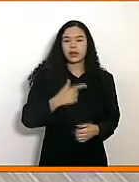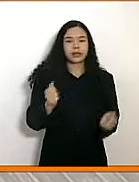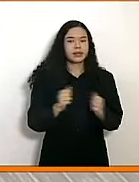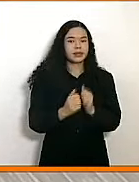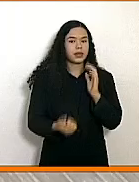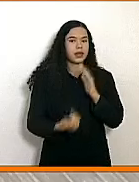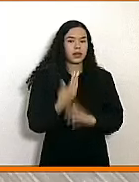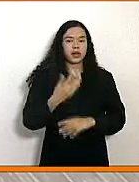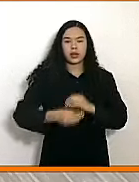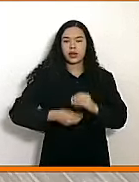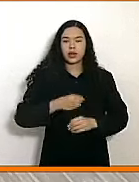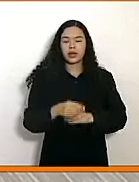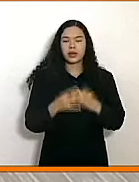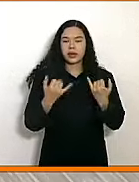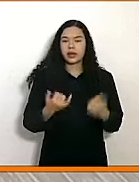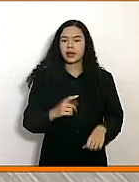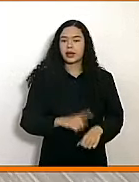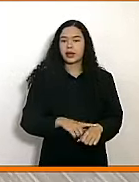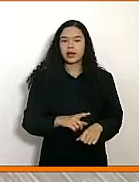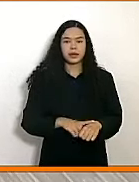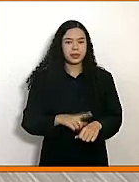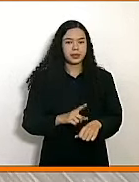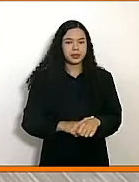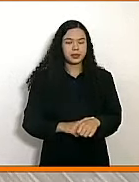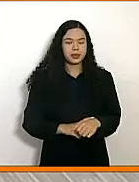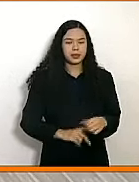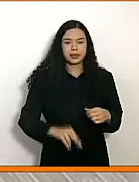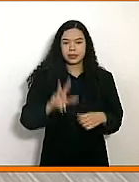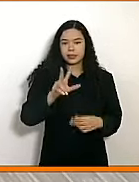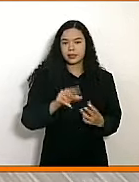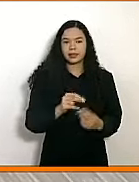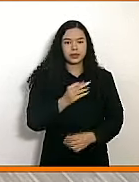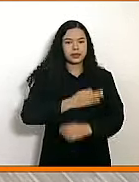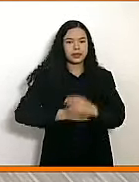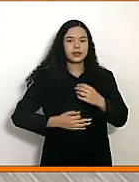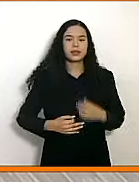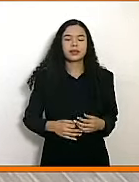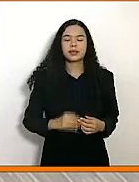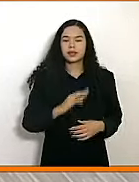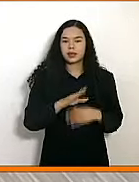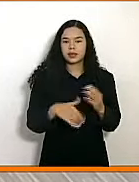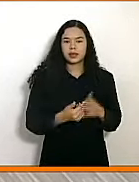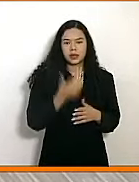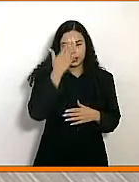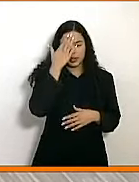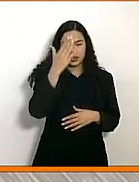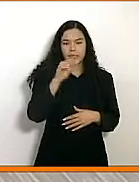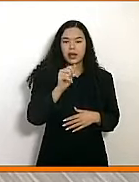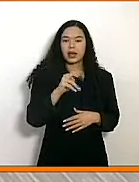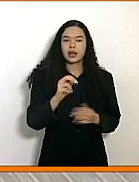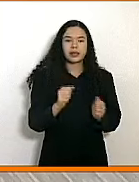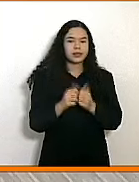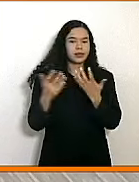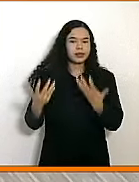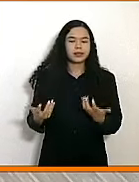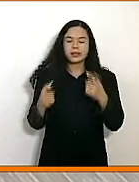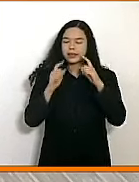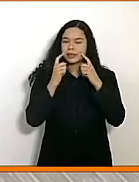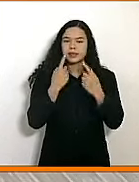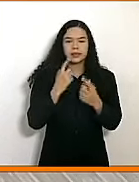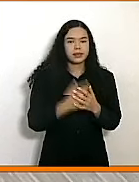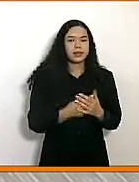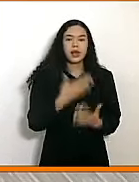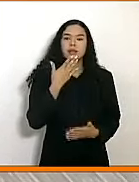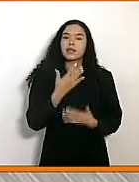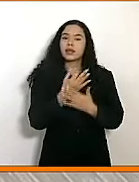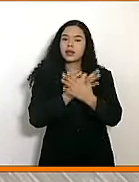acompañarles en un sorteo más. En este momento el reloj está marcando las 3 en punto de la tarde y te saluda Ana Gámez en compañía de Tatiana